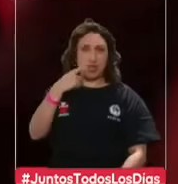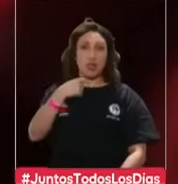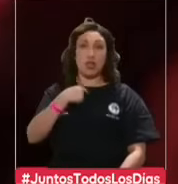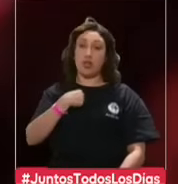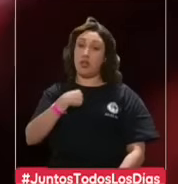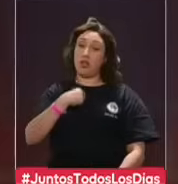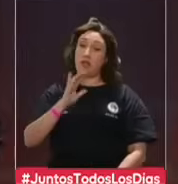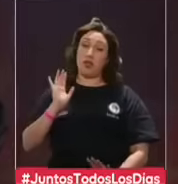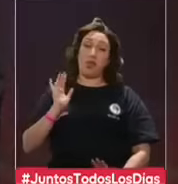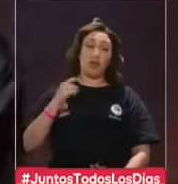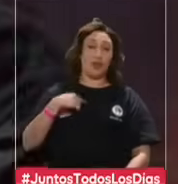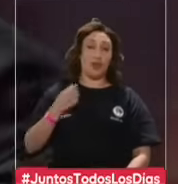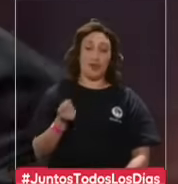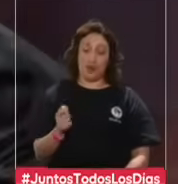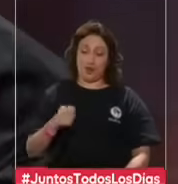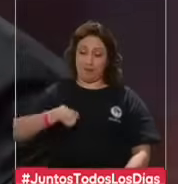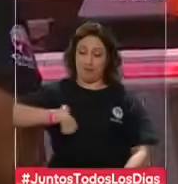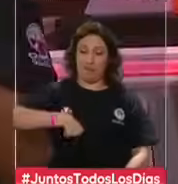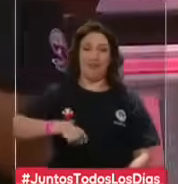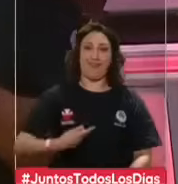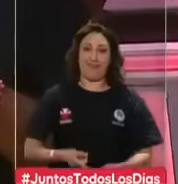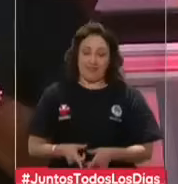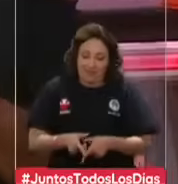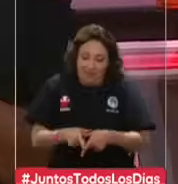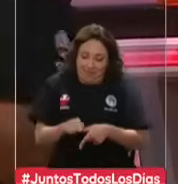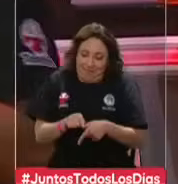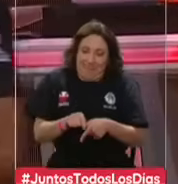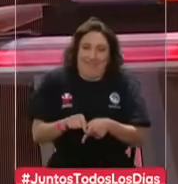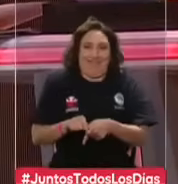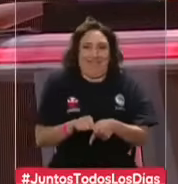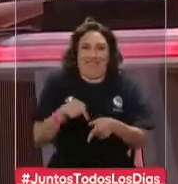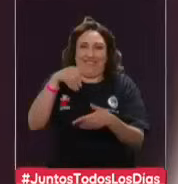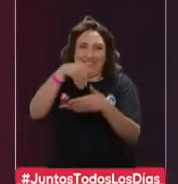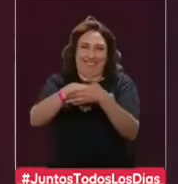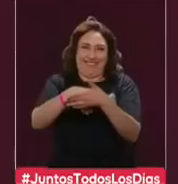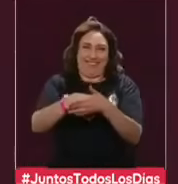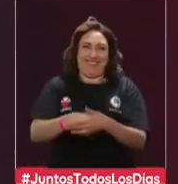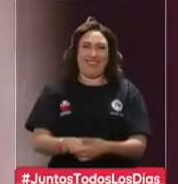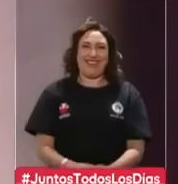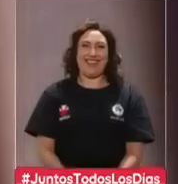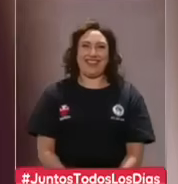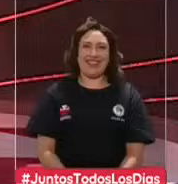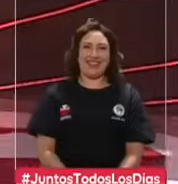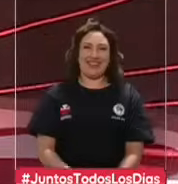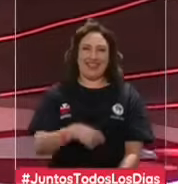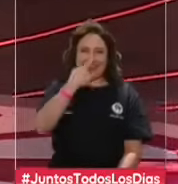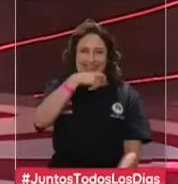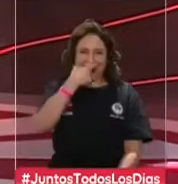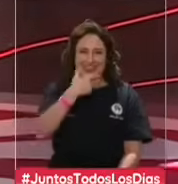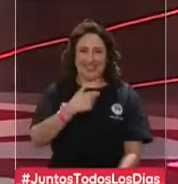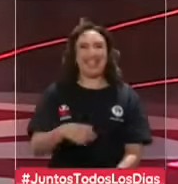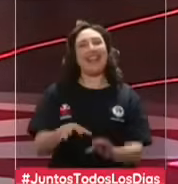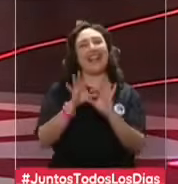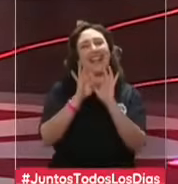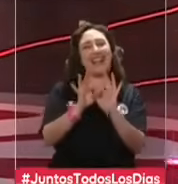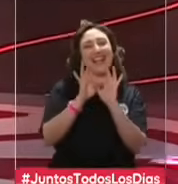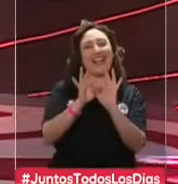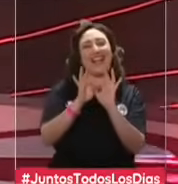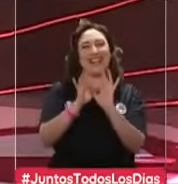la mano, voté con el clítoris. Ah, no. También. De hecho, hicimos. Muchas